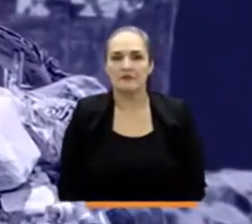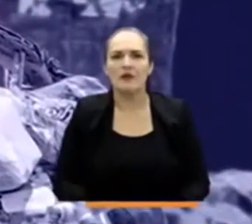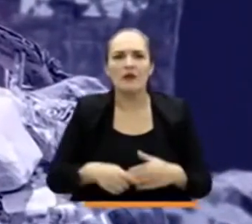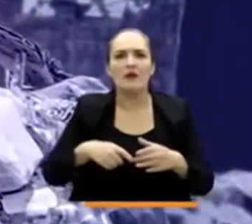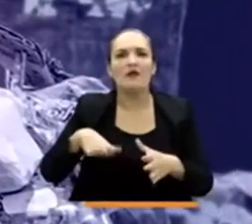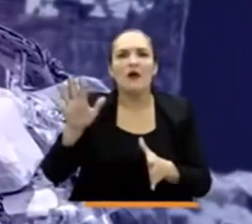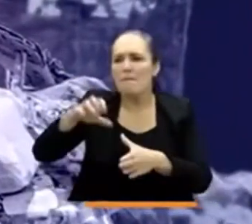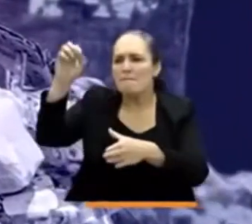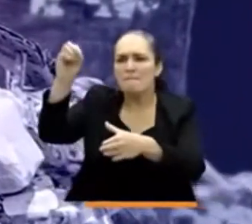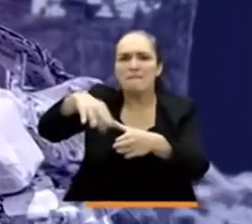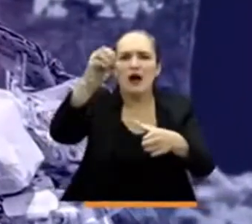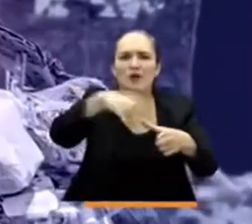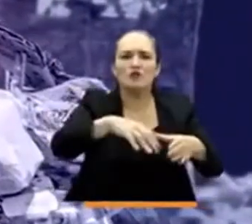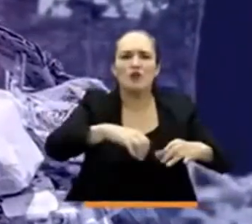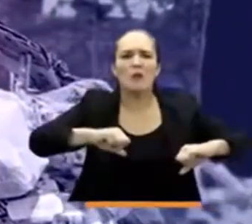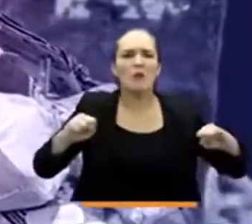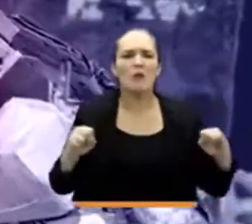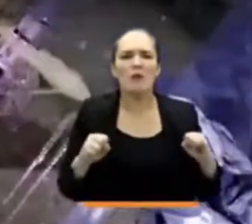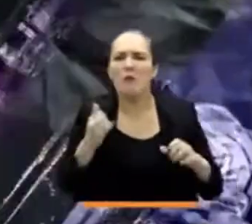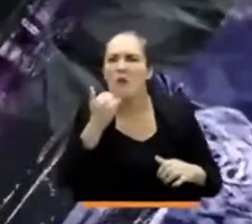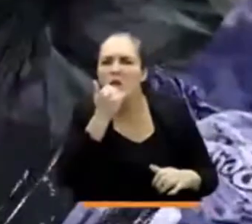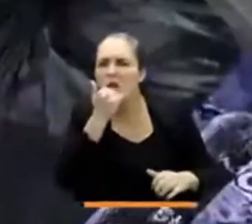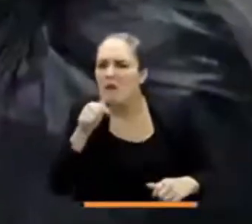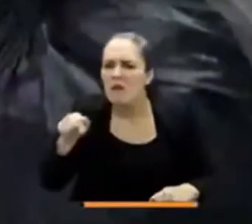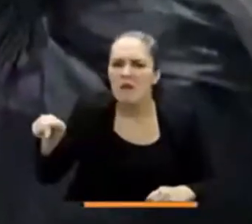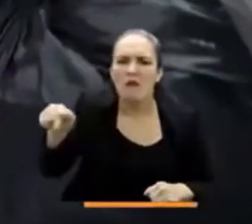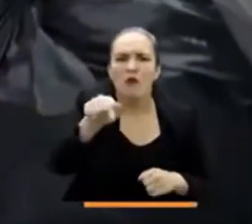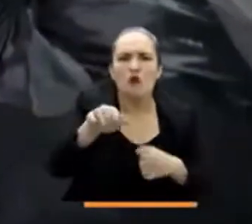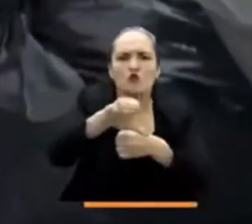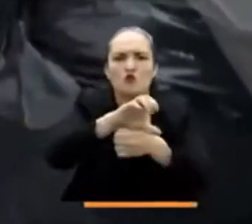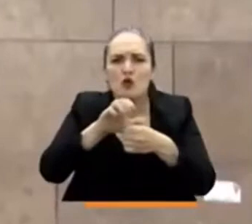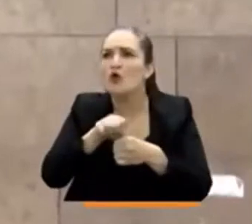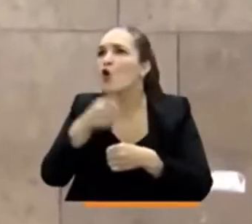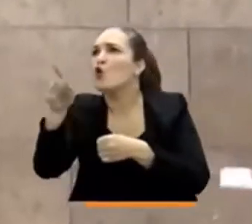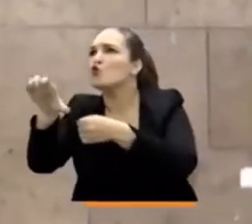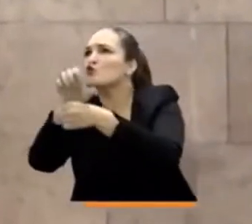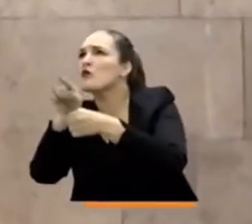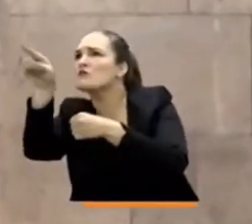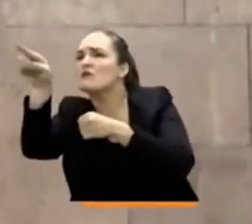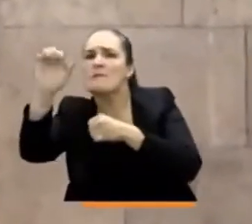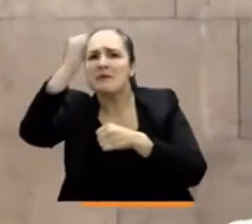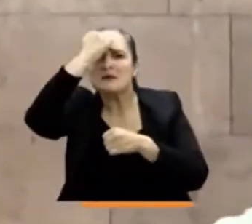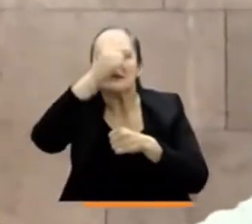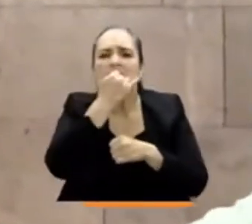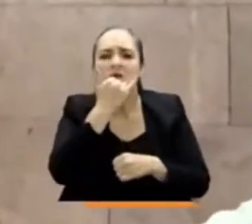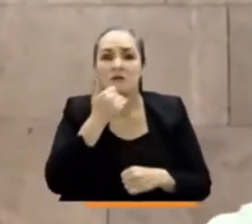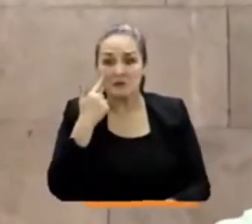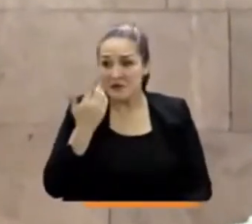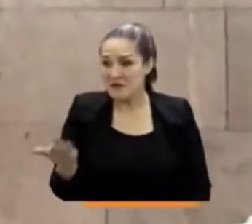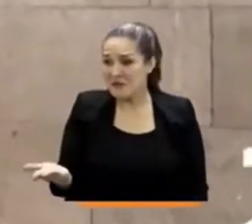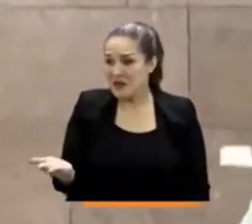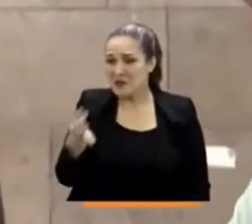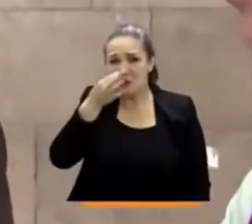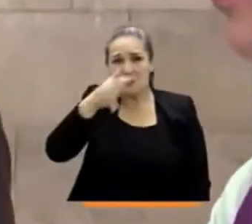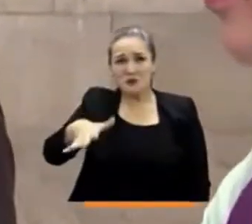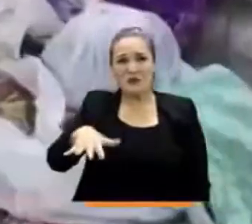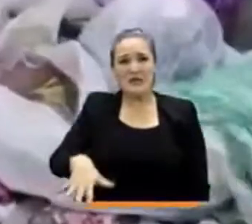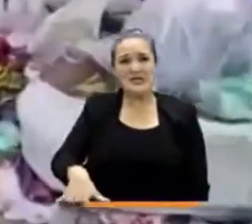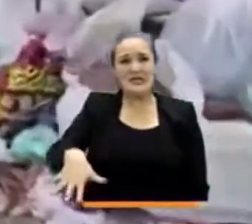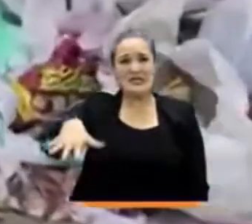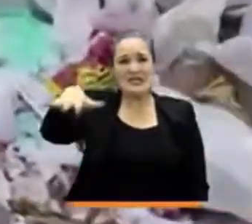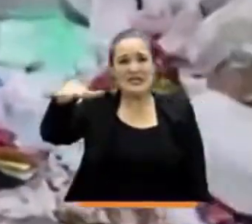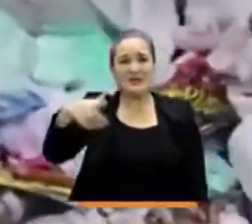la recolección de las basuras en las principales ciudades de Colombia? Pues mire, es súper sucia, vea, eso está